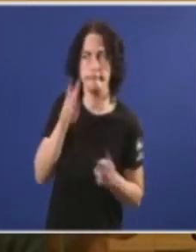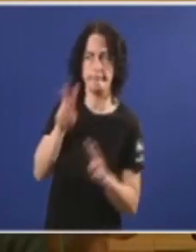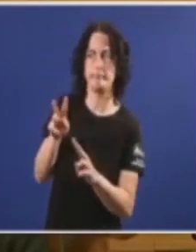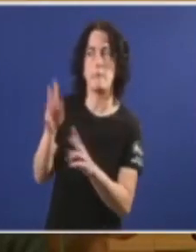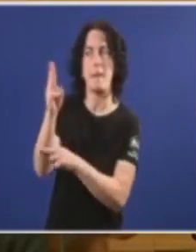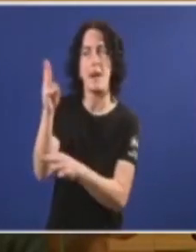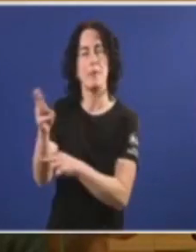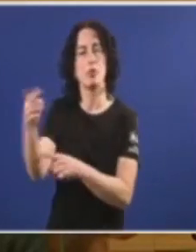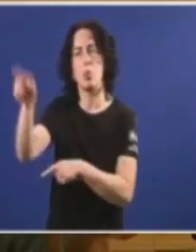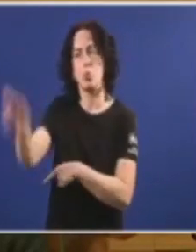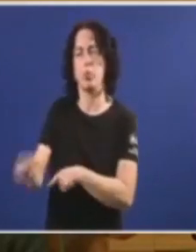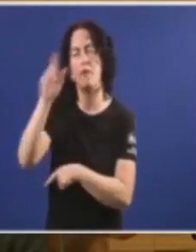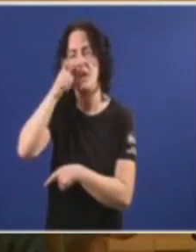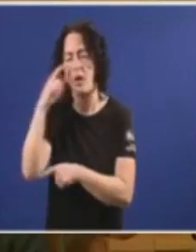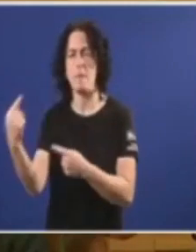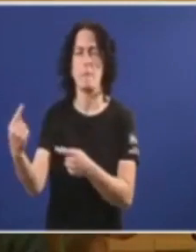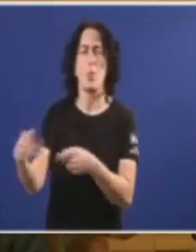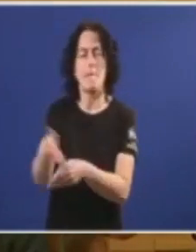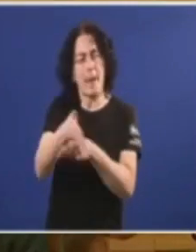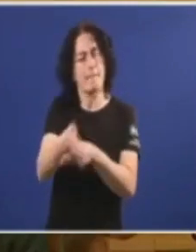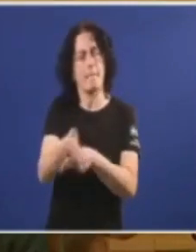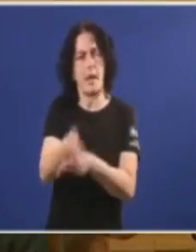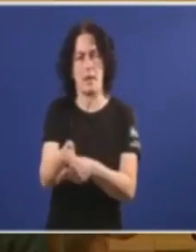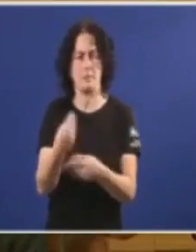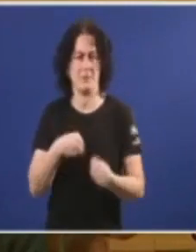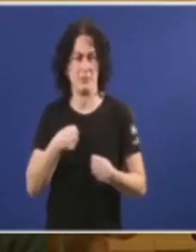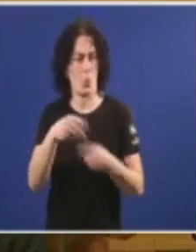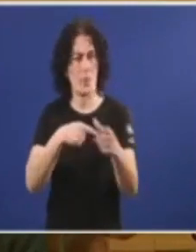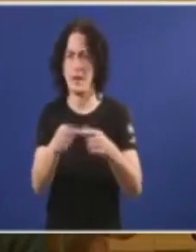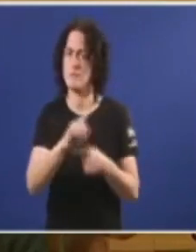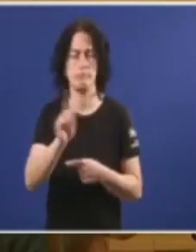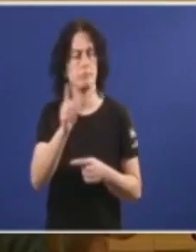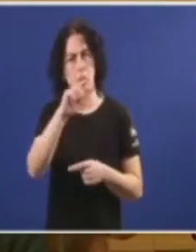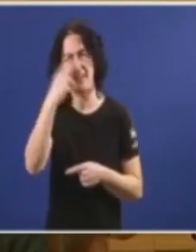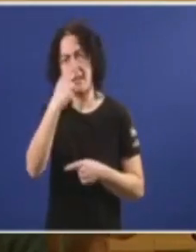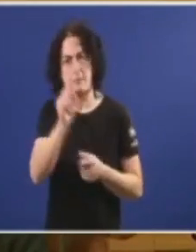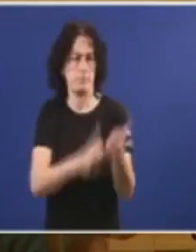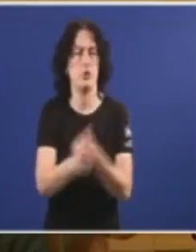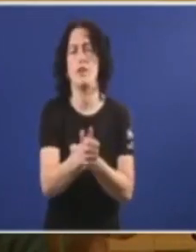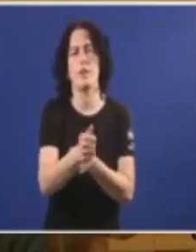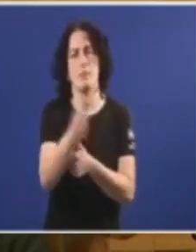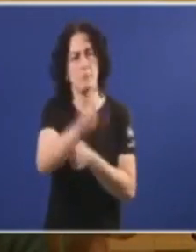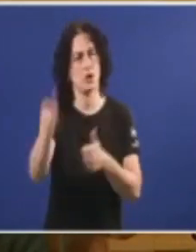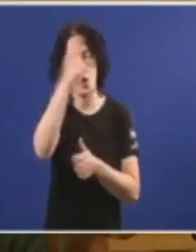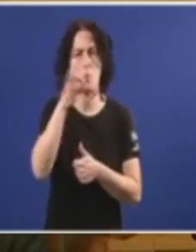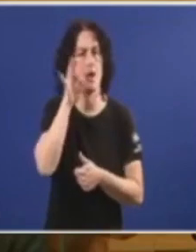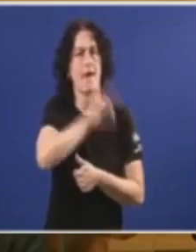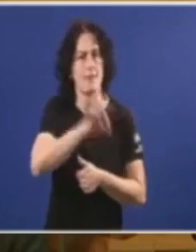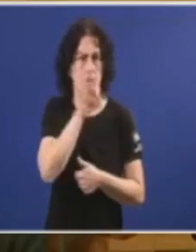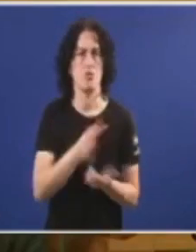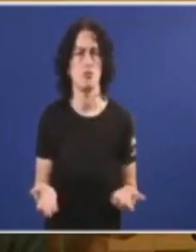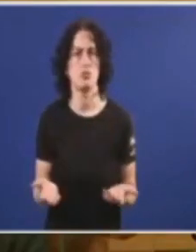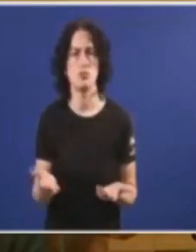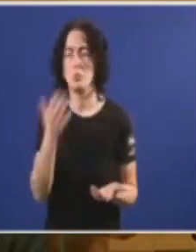non se dedique a atacar o BNG, sino que poñamos o interese dos galegos e das galegas por diante, porque atacando o BNG o mellor cree que pode esconder os